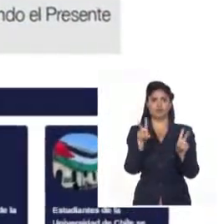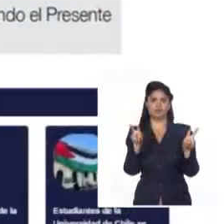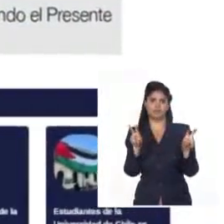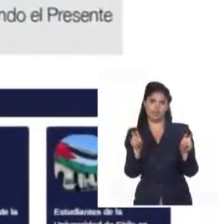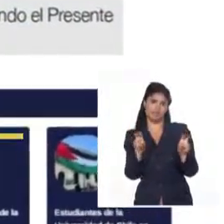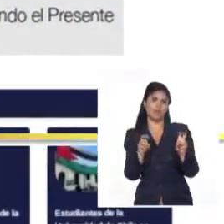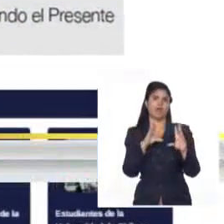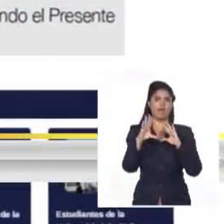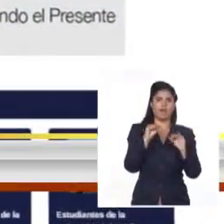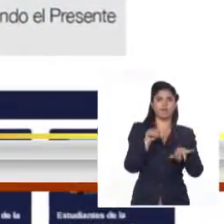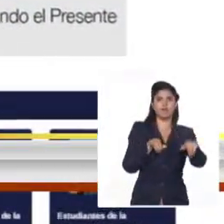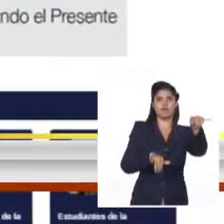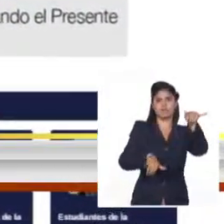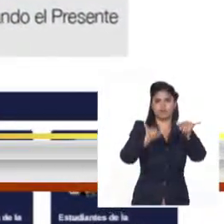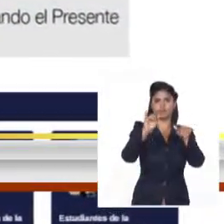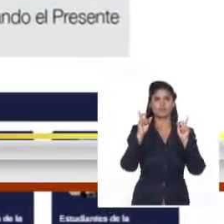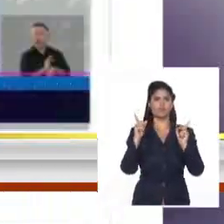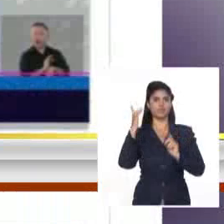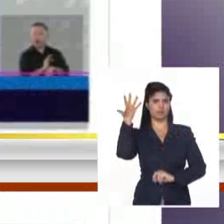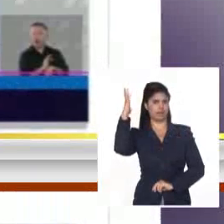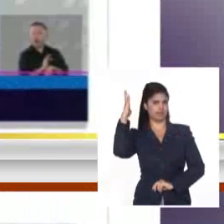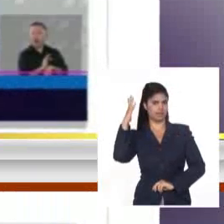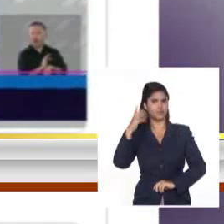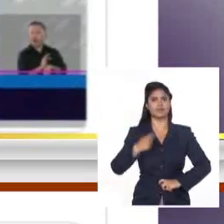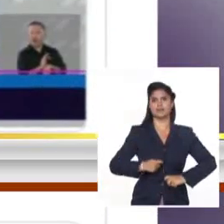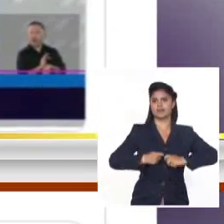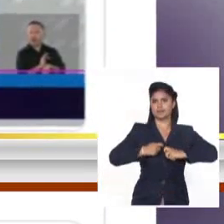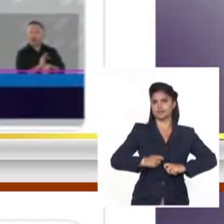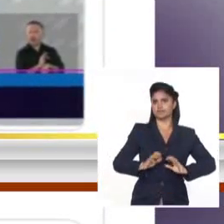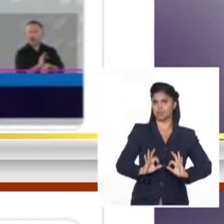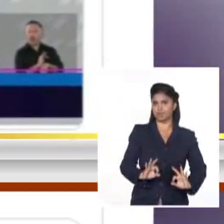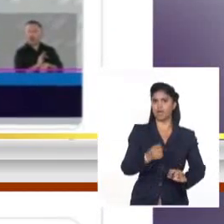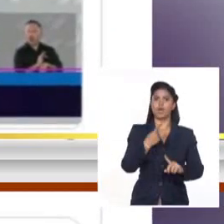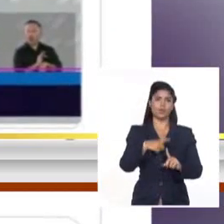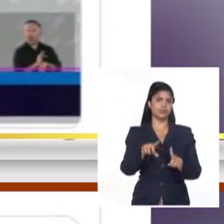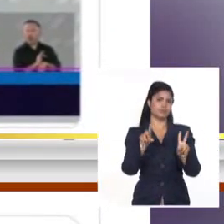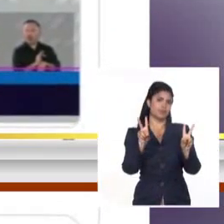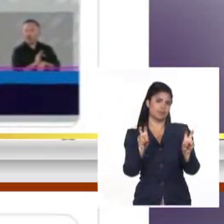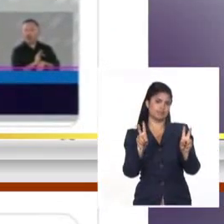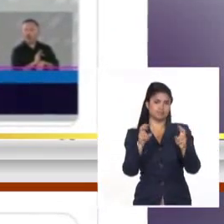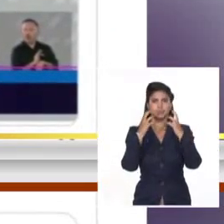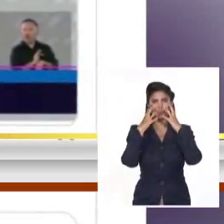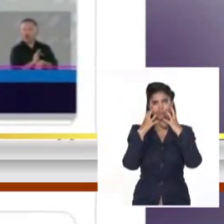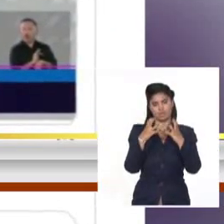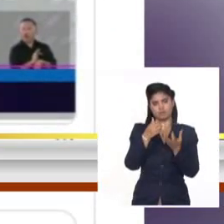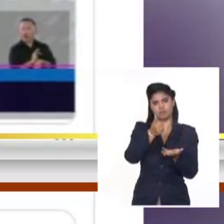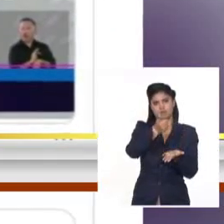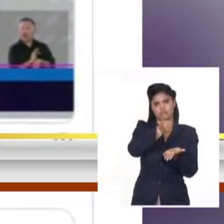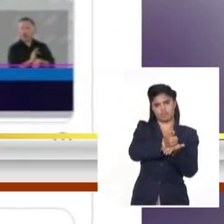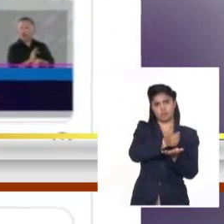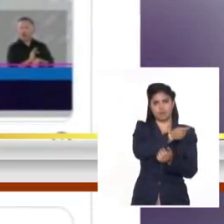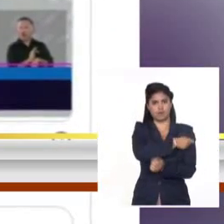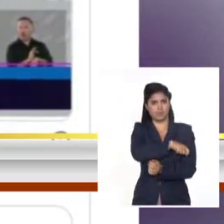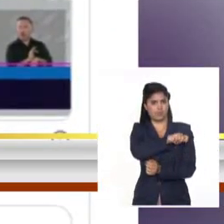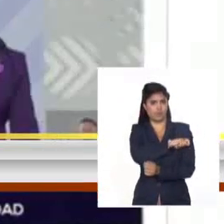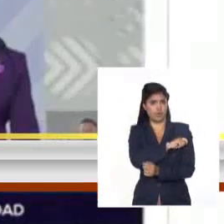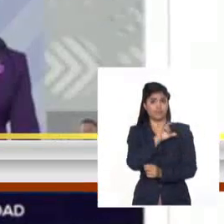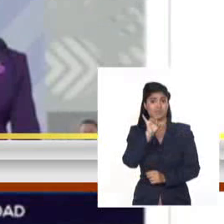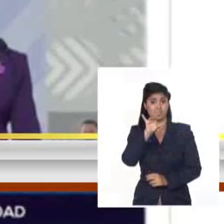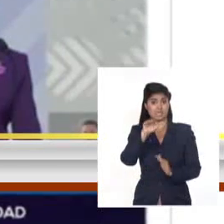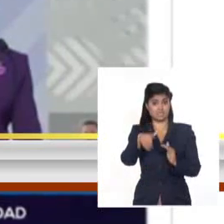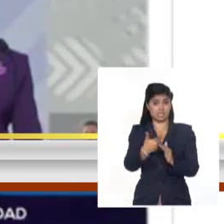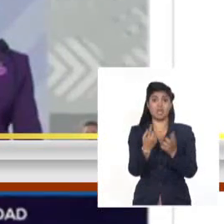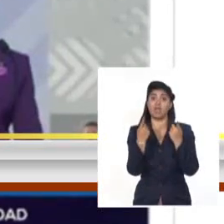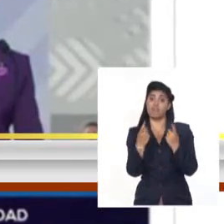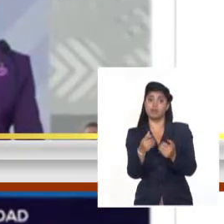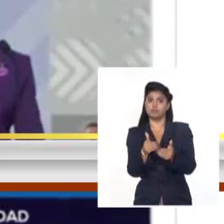la política exterior, la seguridad y otros de interés para la ciudadanía. Este debate tiene lugar a 15 días de la elección prevista